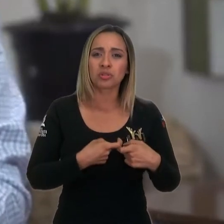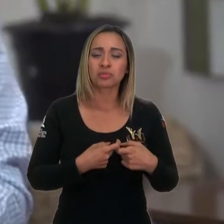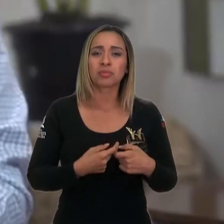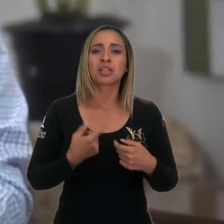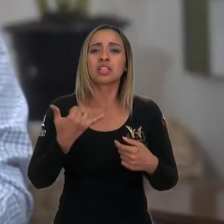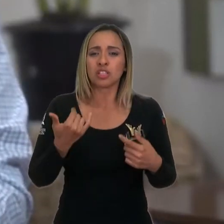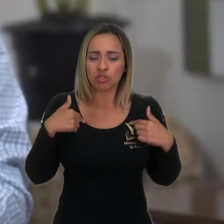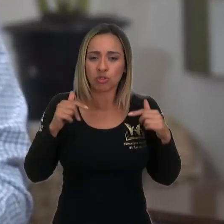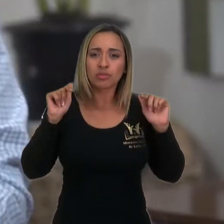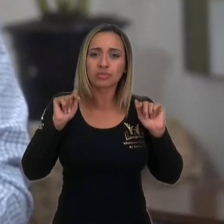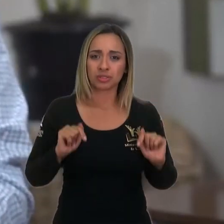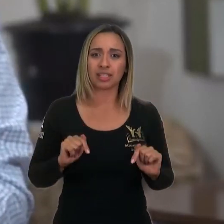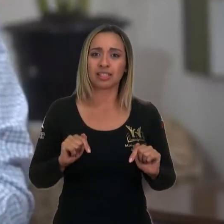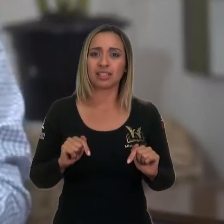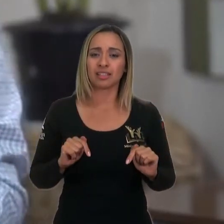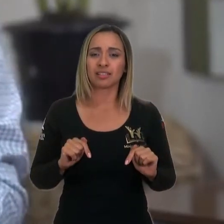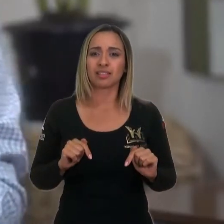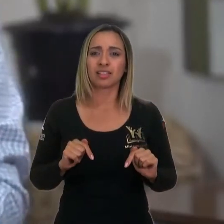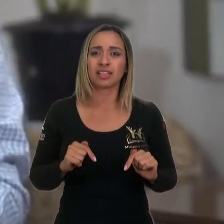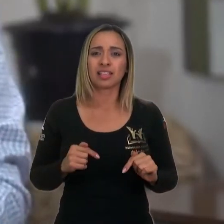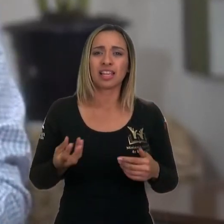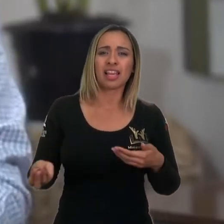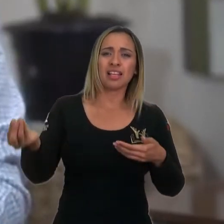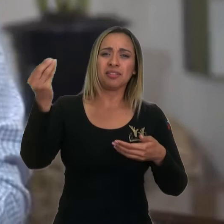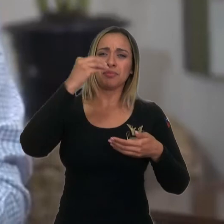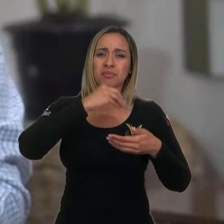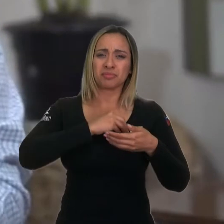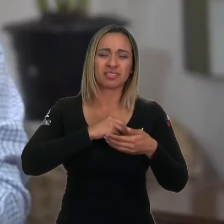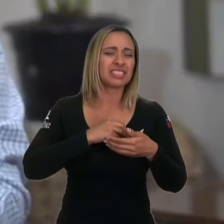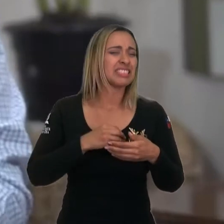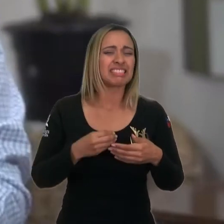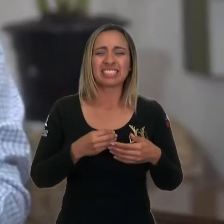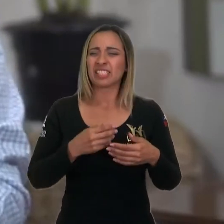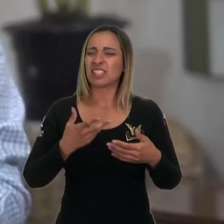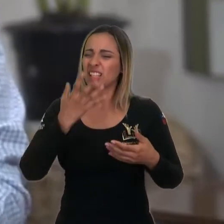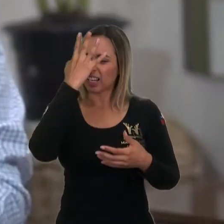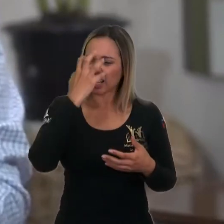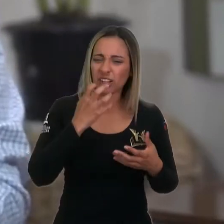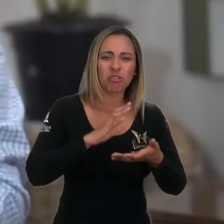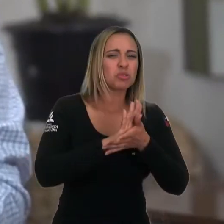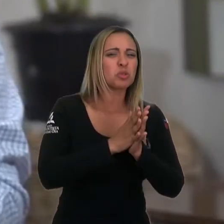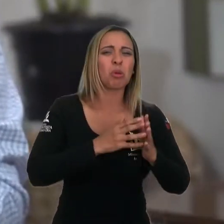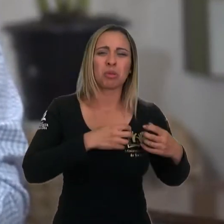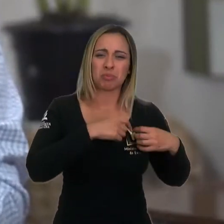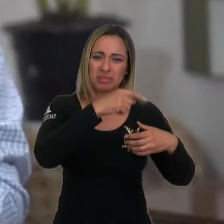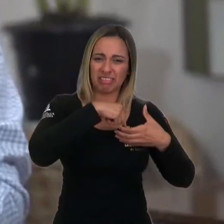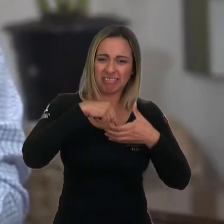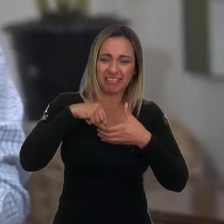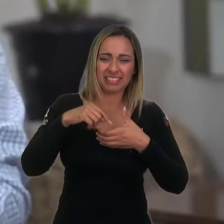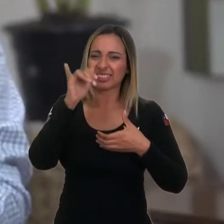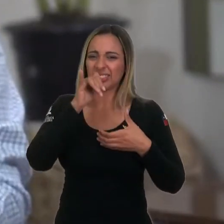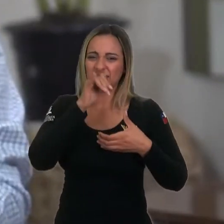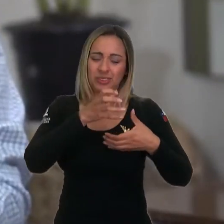Expulsa el temor de mi corazón, expulsa el rencor de mi corazón. Ayúdeme a mirar al futuro con fe, con